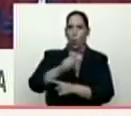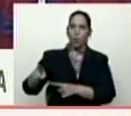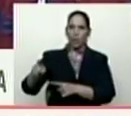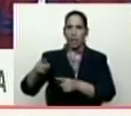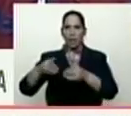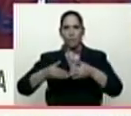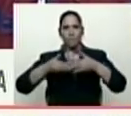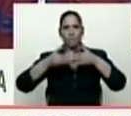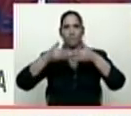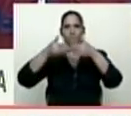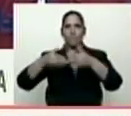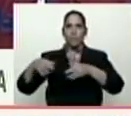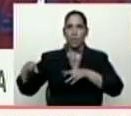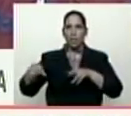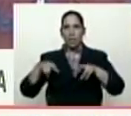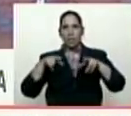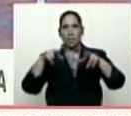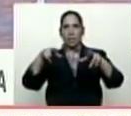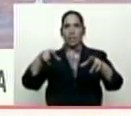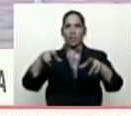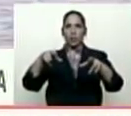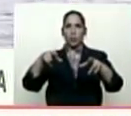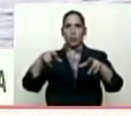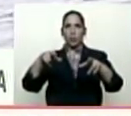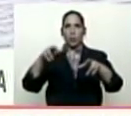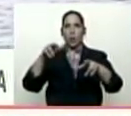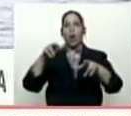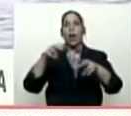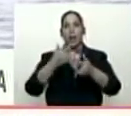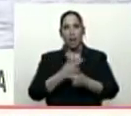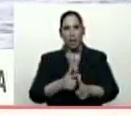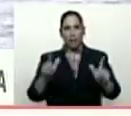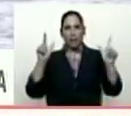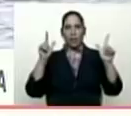Arauca por el caso Cañafístolo para liberar con